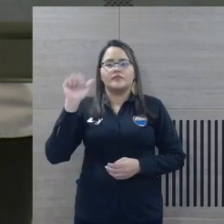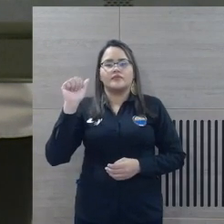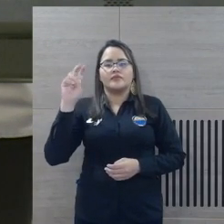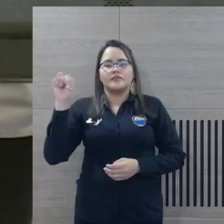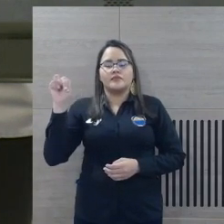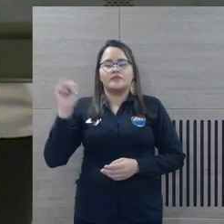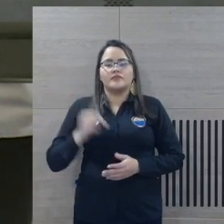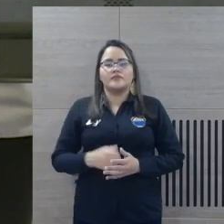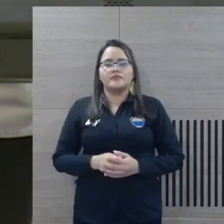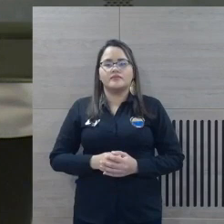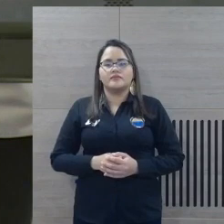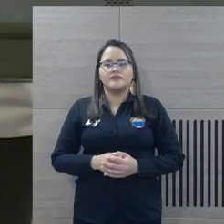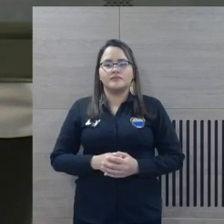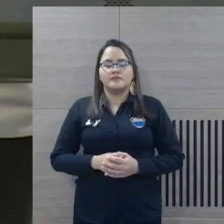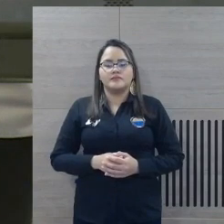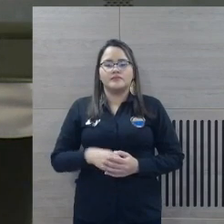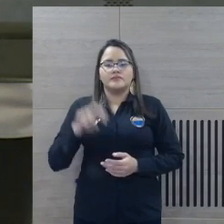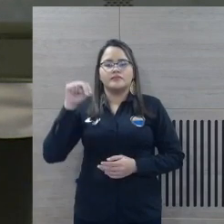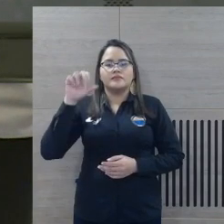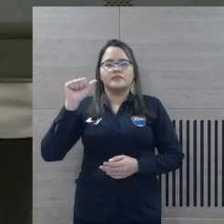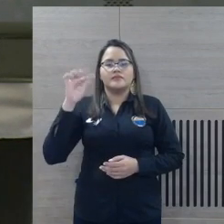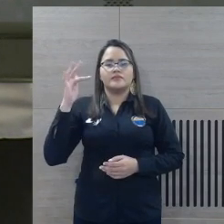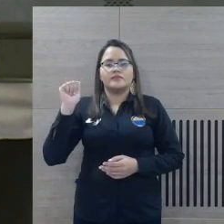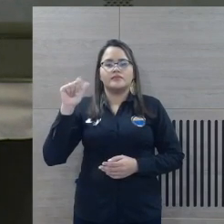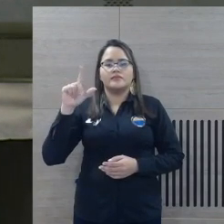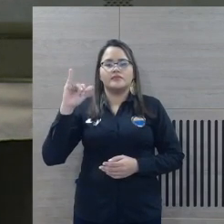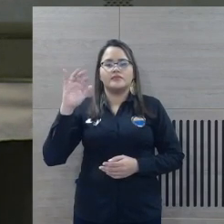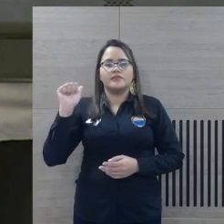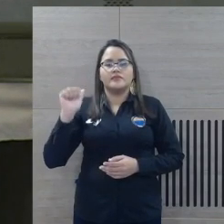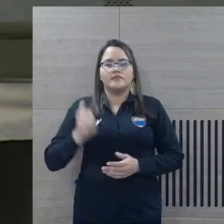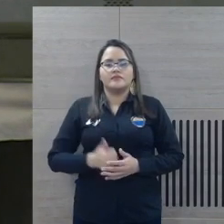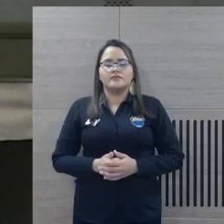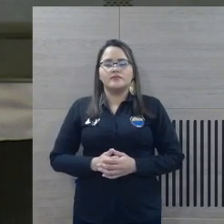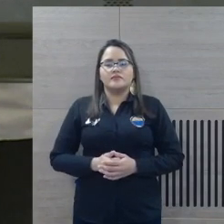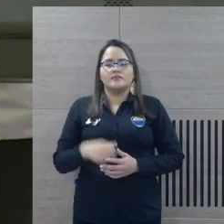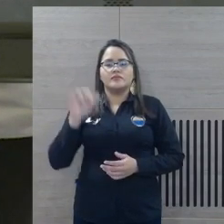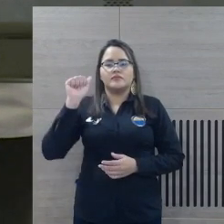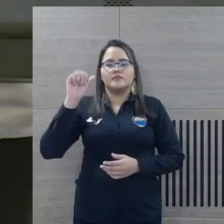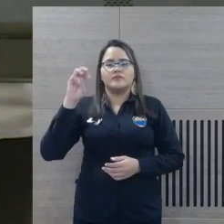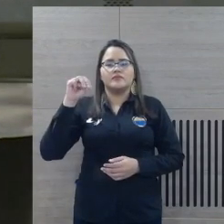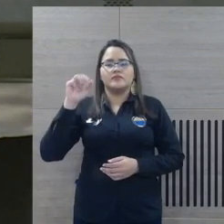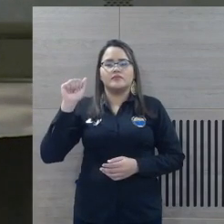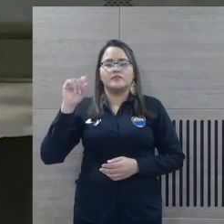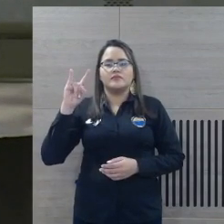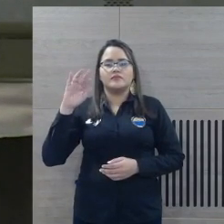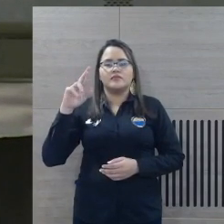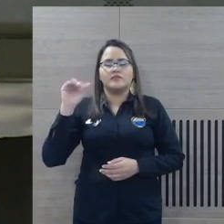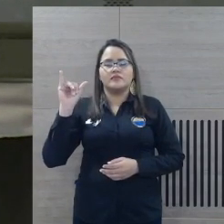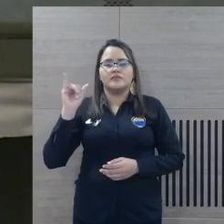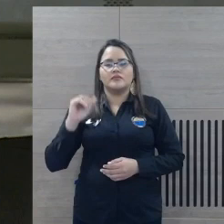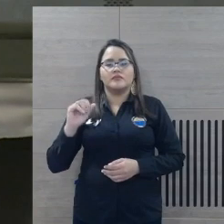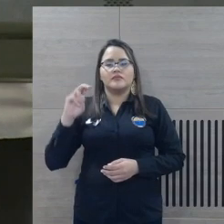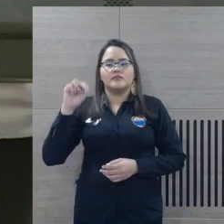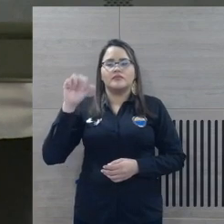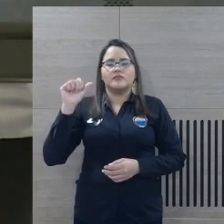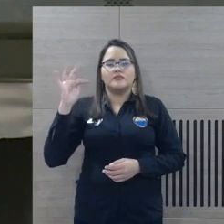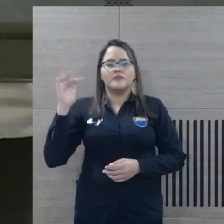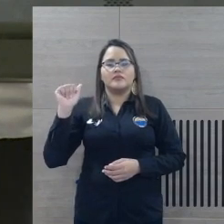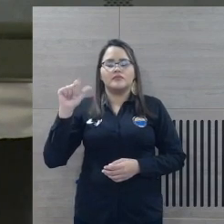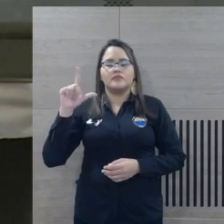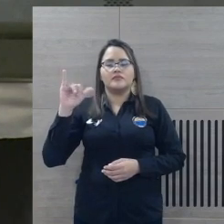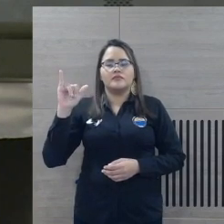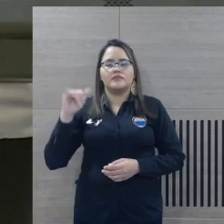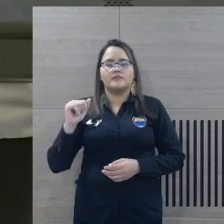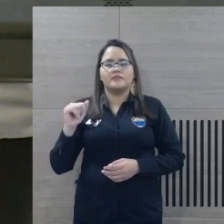Juliet Vides Muñoz. Amaury Leonor Cova Bequis. Natalie Navarro Quintero. Wendy Joana Bosa Guerrero.